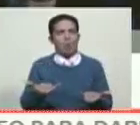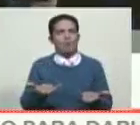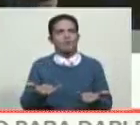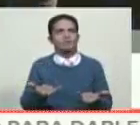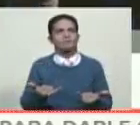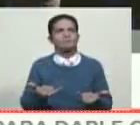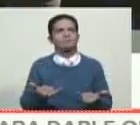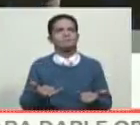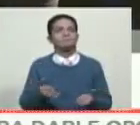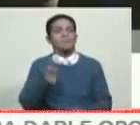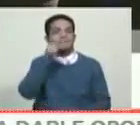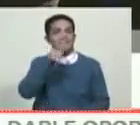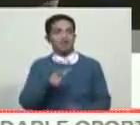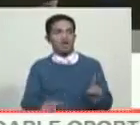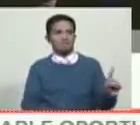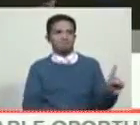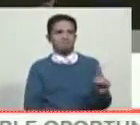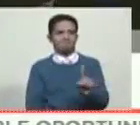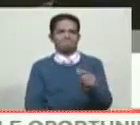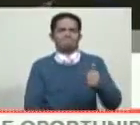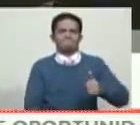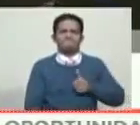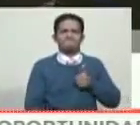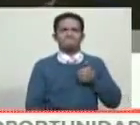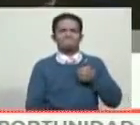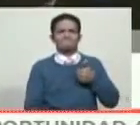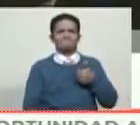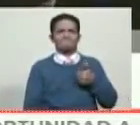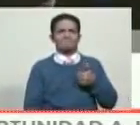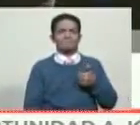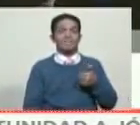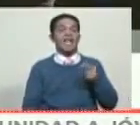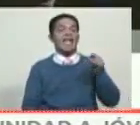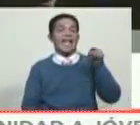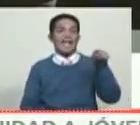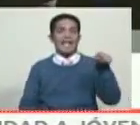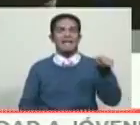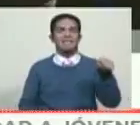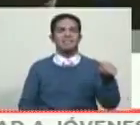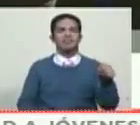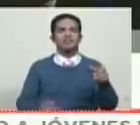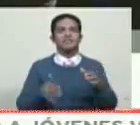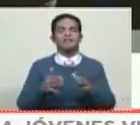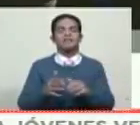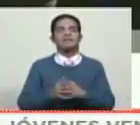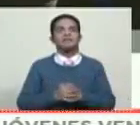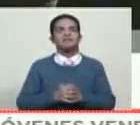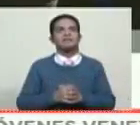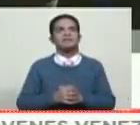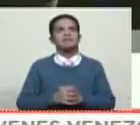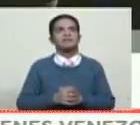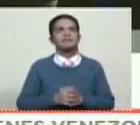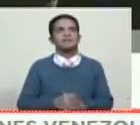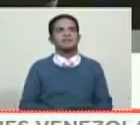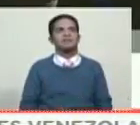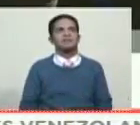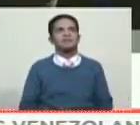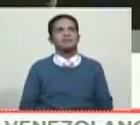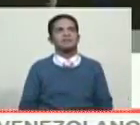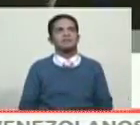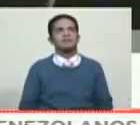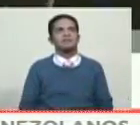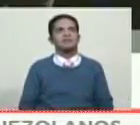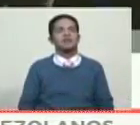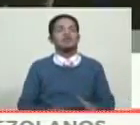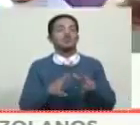el autoproclamado y sus socios es lo que les va a ocurrir. Todo lo tiene un cogollito.